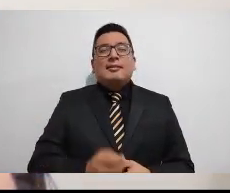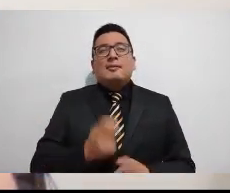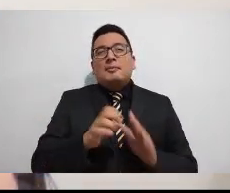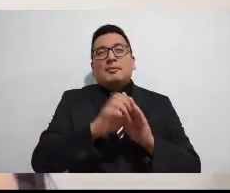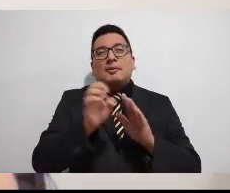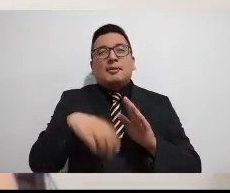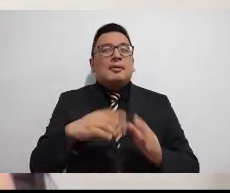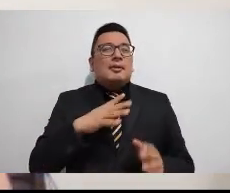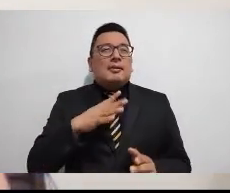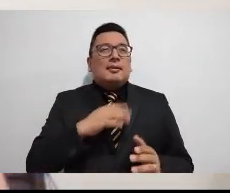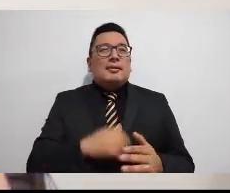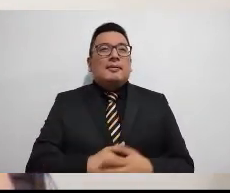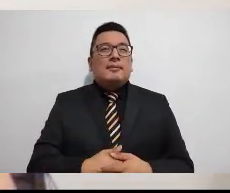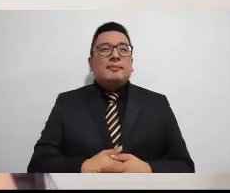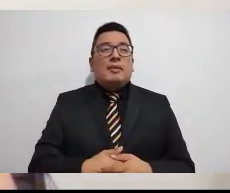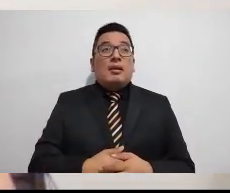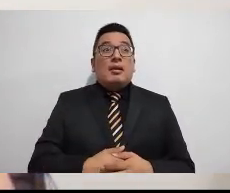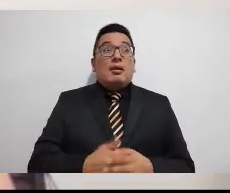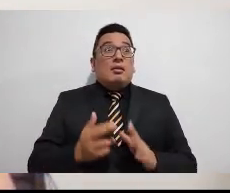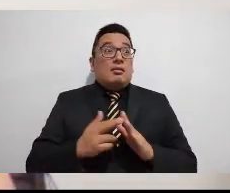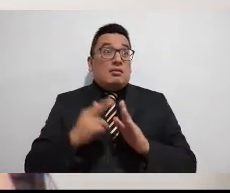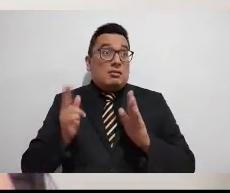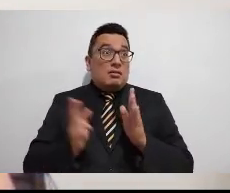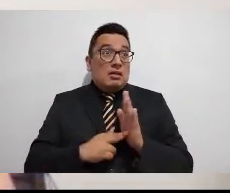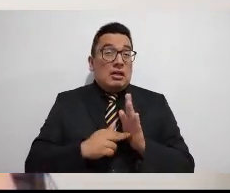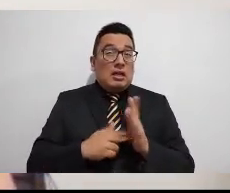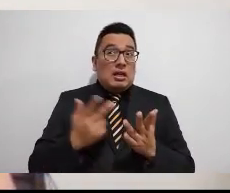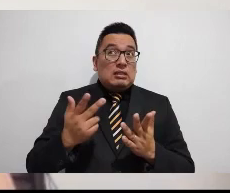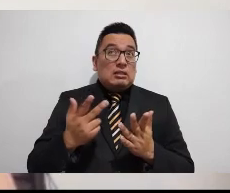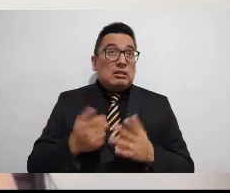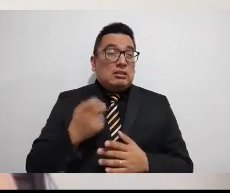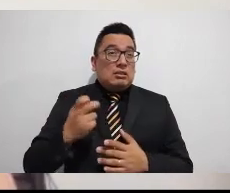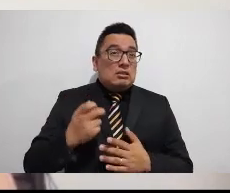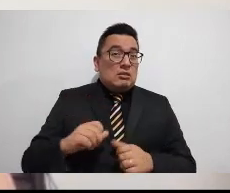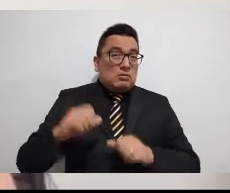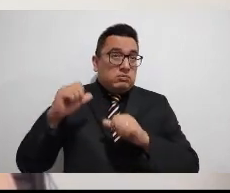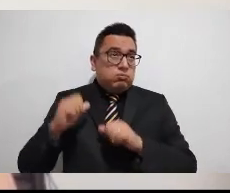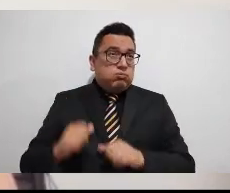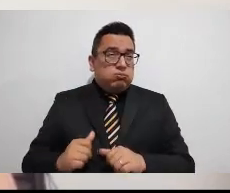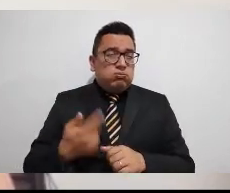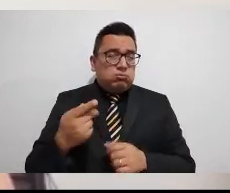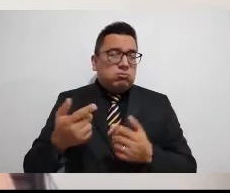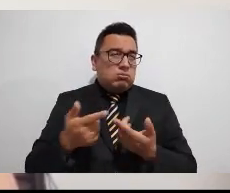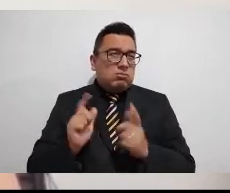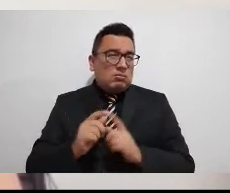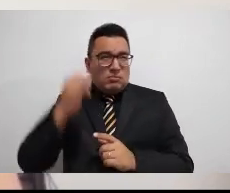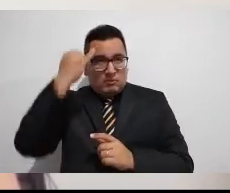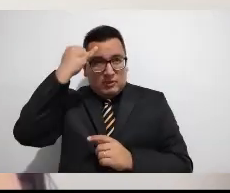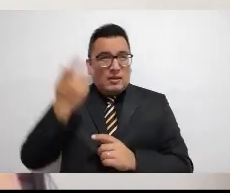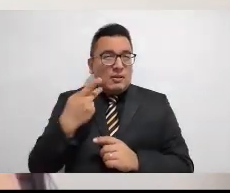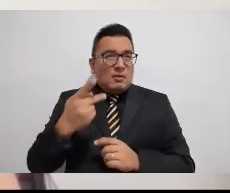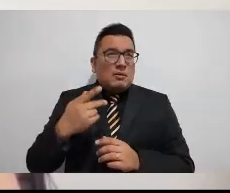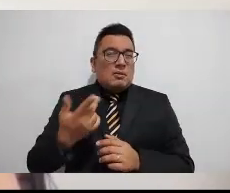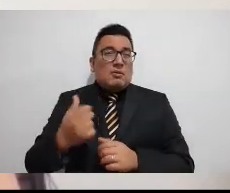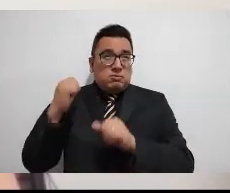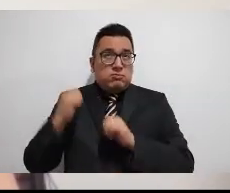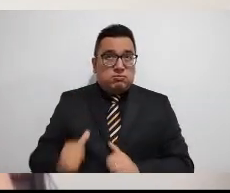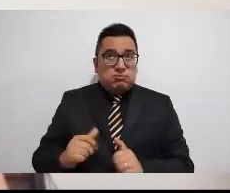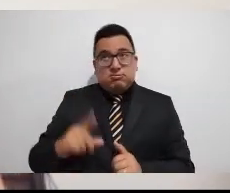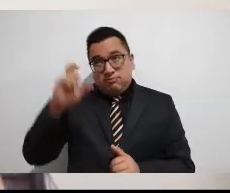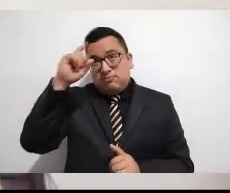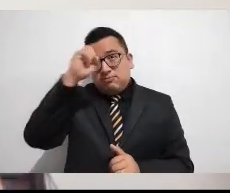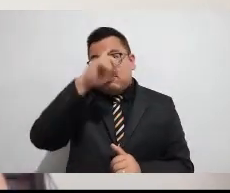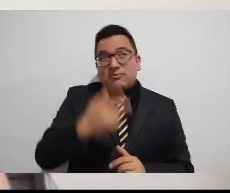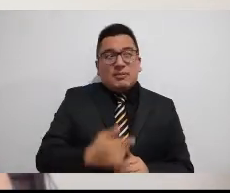en el régimen de partidos políticos. Entonces, creo que hay una tensión importante, creo que están ocurriendo cosas interesantes, creo que